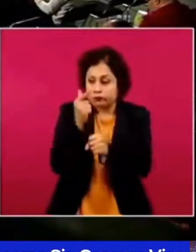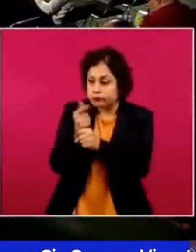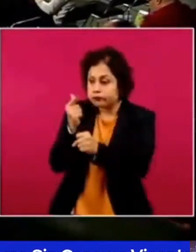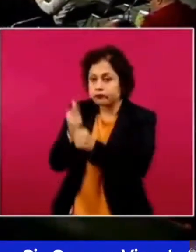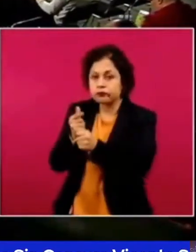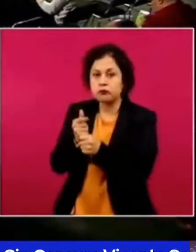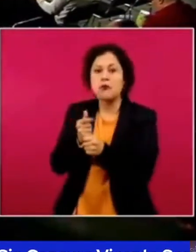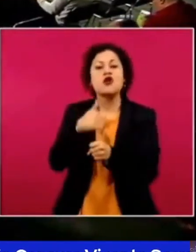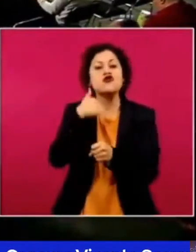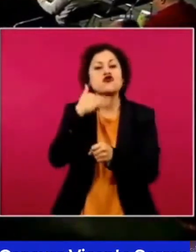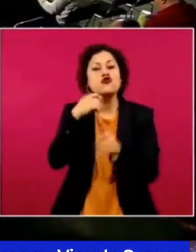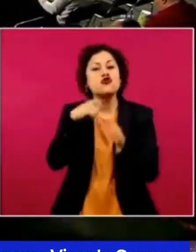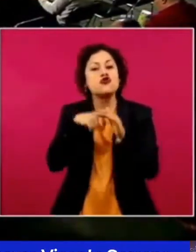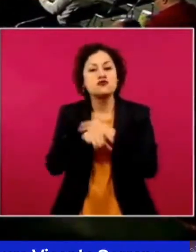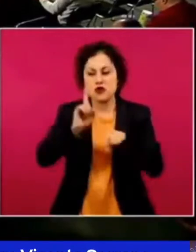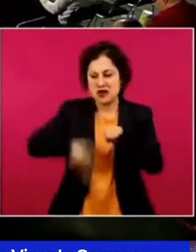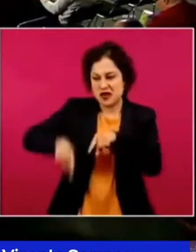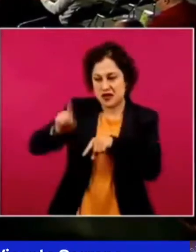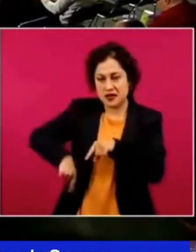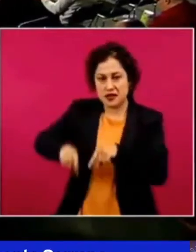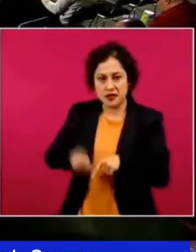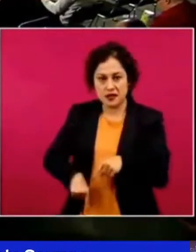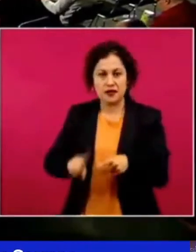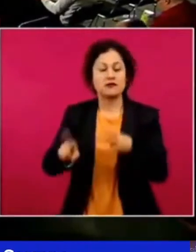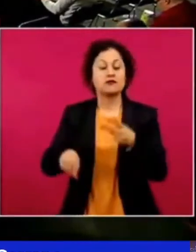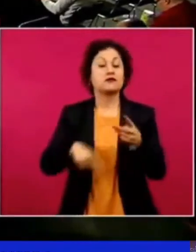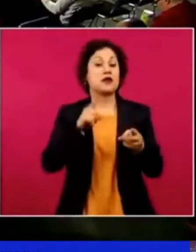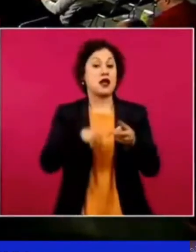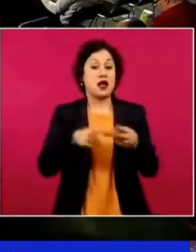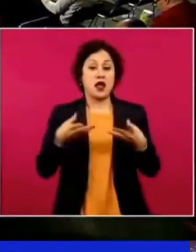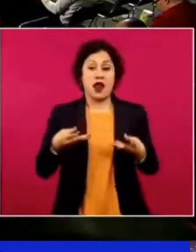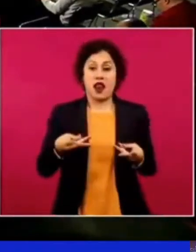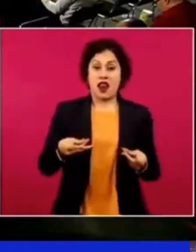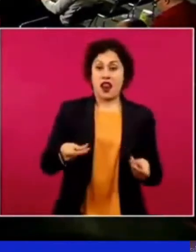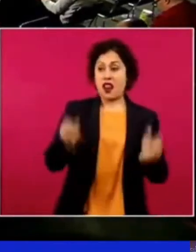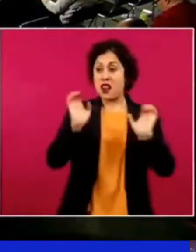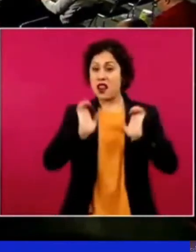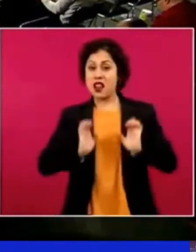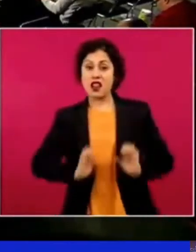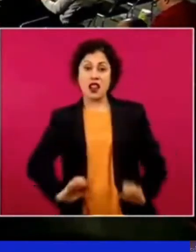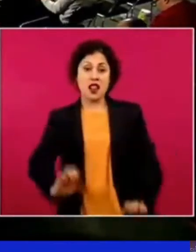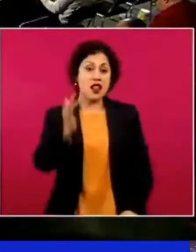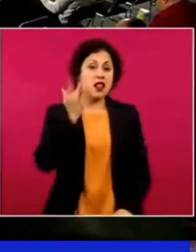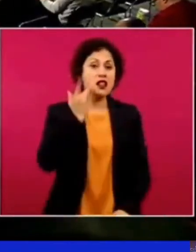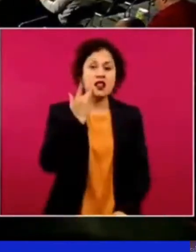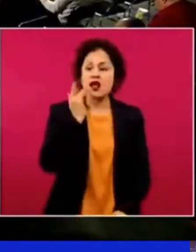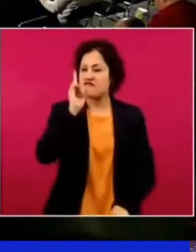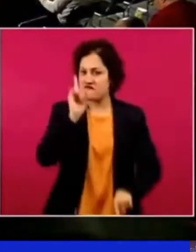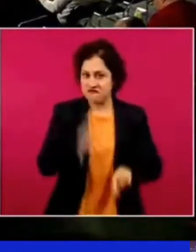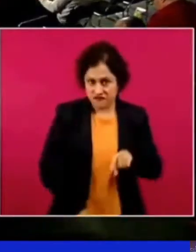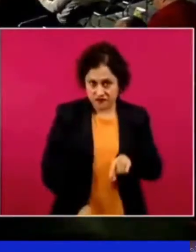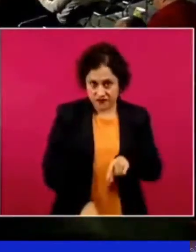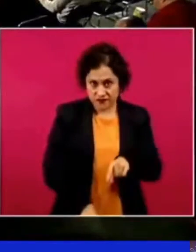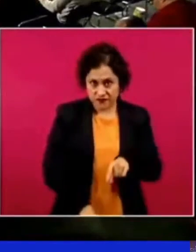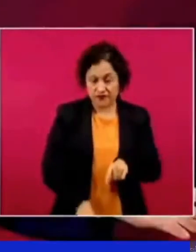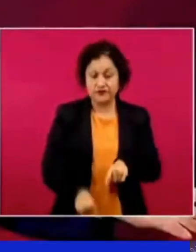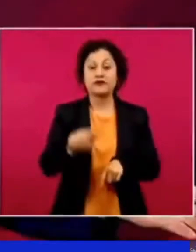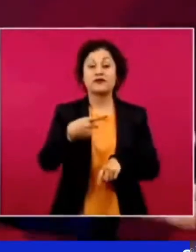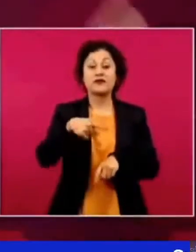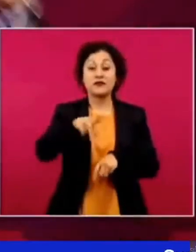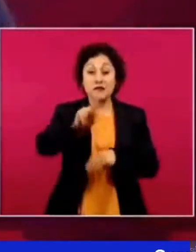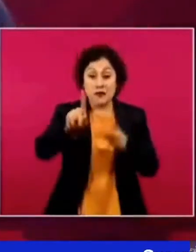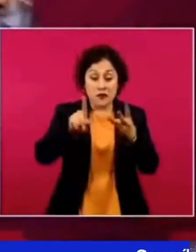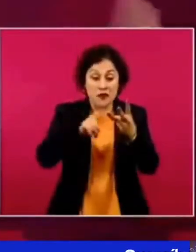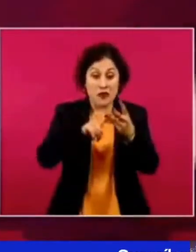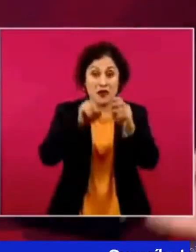austeridad. No se permiten los lujos. Pero en el caso del Poder Judicial,